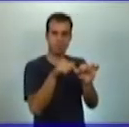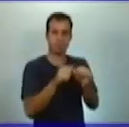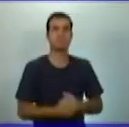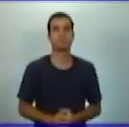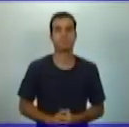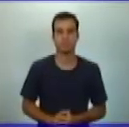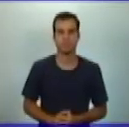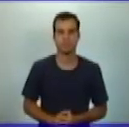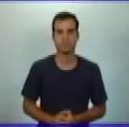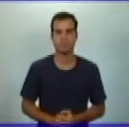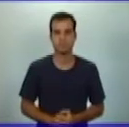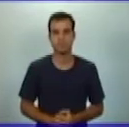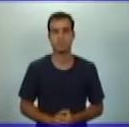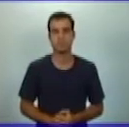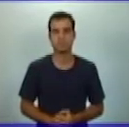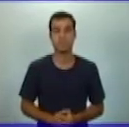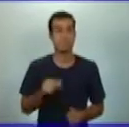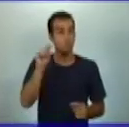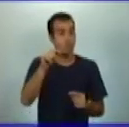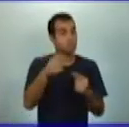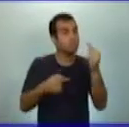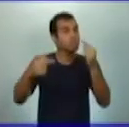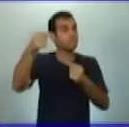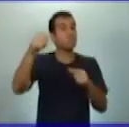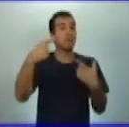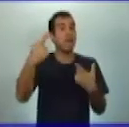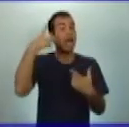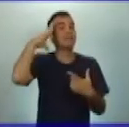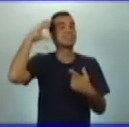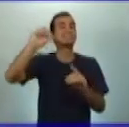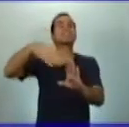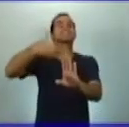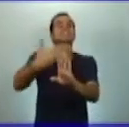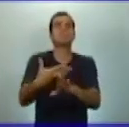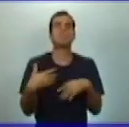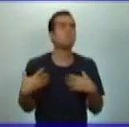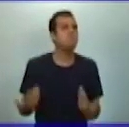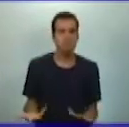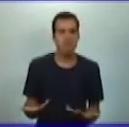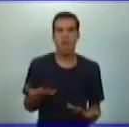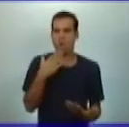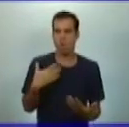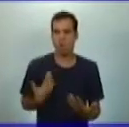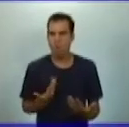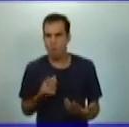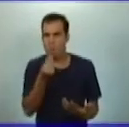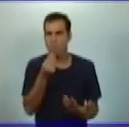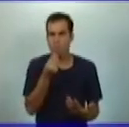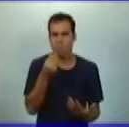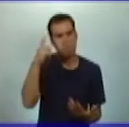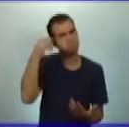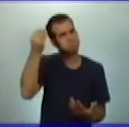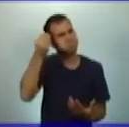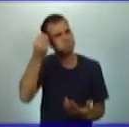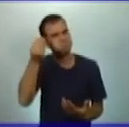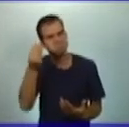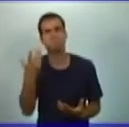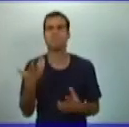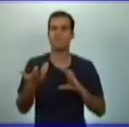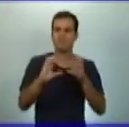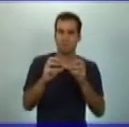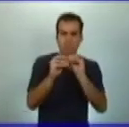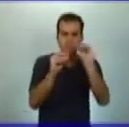es fundamental para poder entender después qué sucede o cómo podemos interpretar adecuadamente la